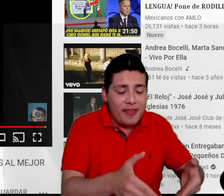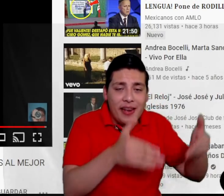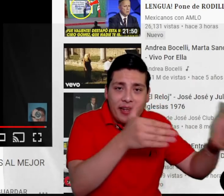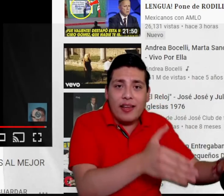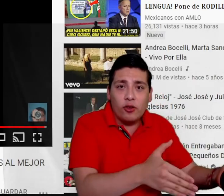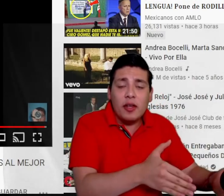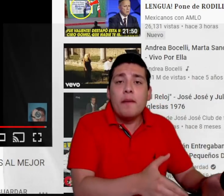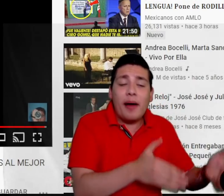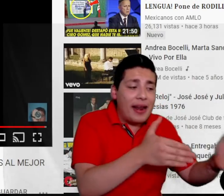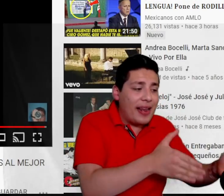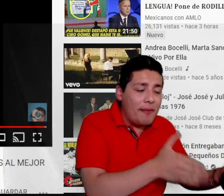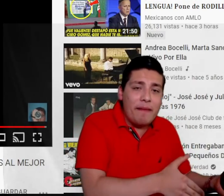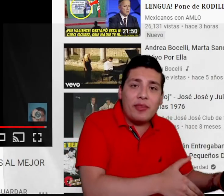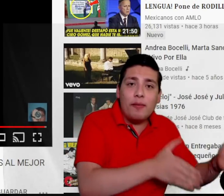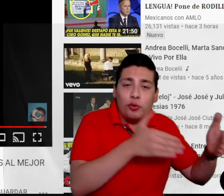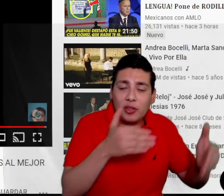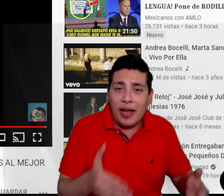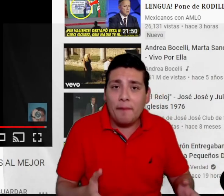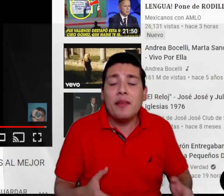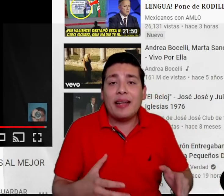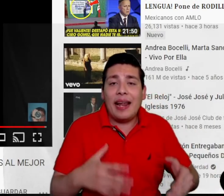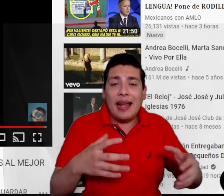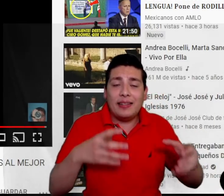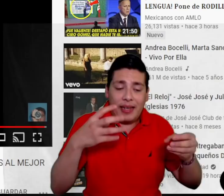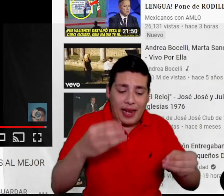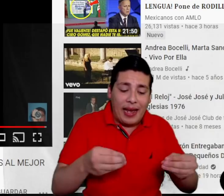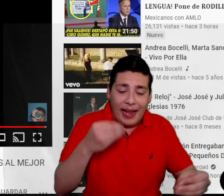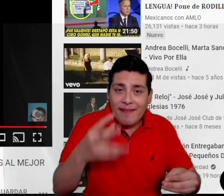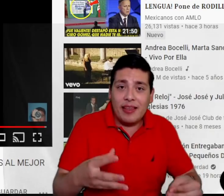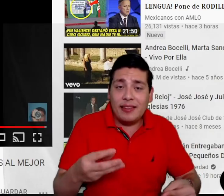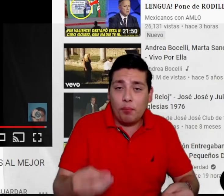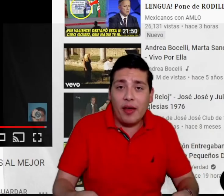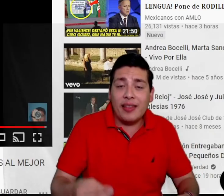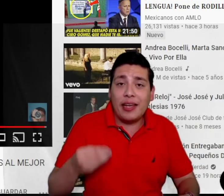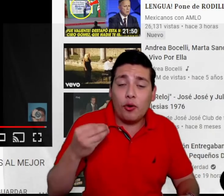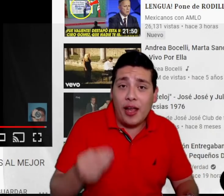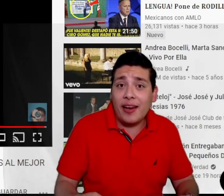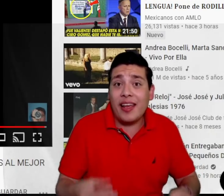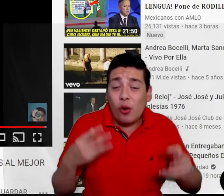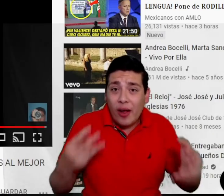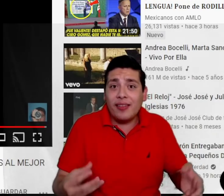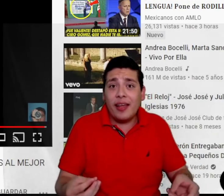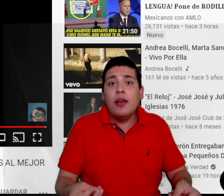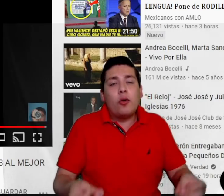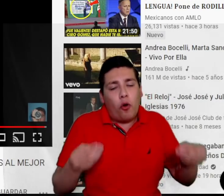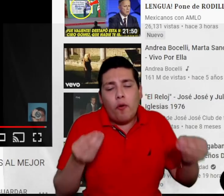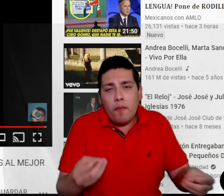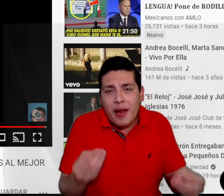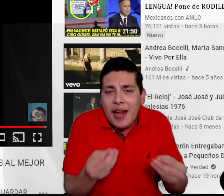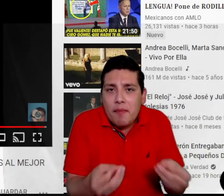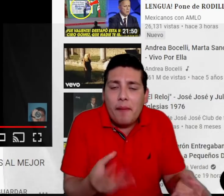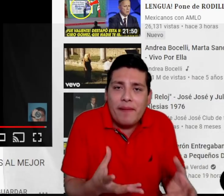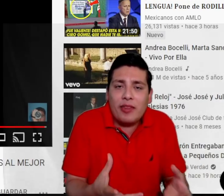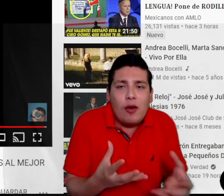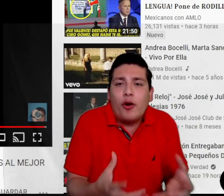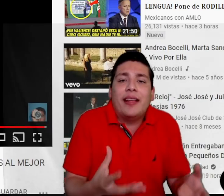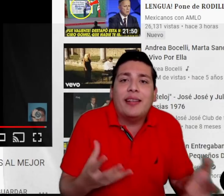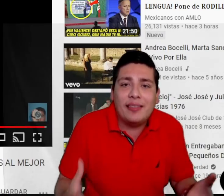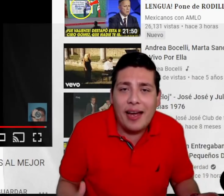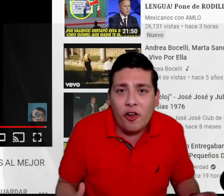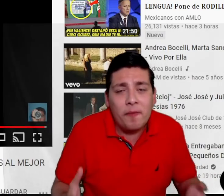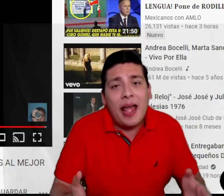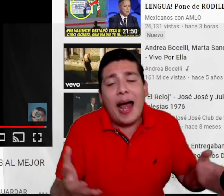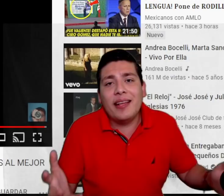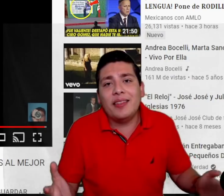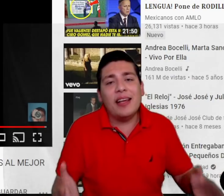que van dirigidos para realmente buscar que la gente se pueda desarrollar y cuente con mínimamente lo